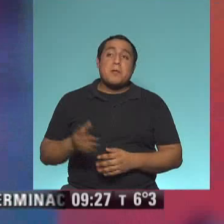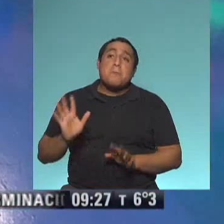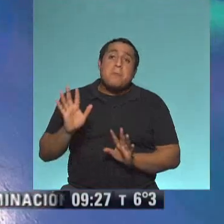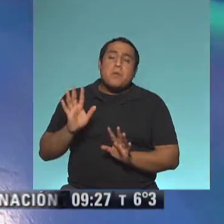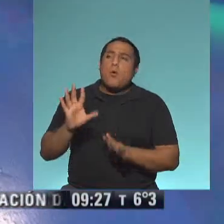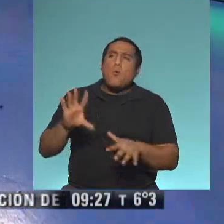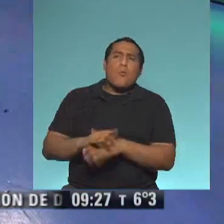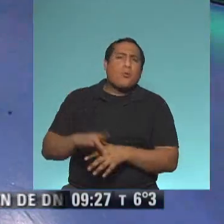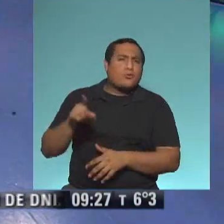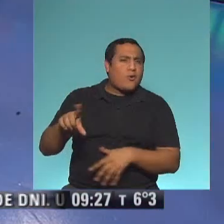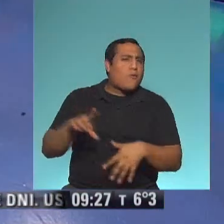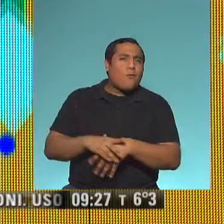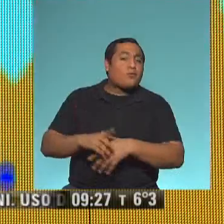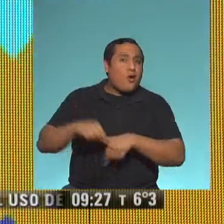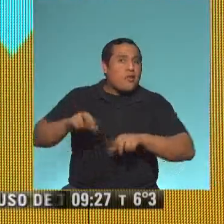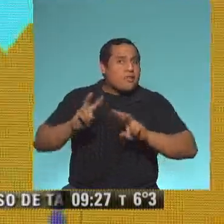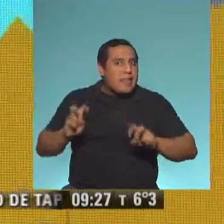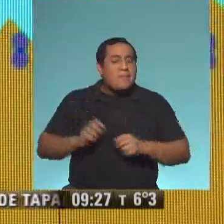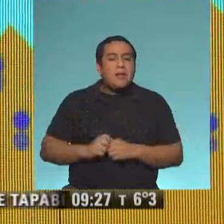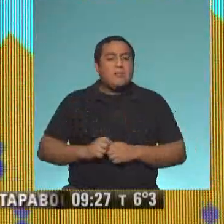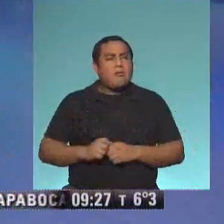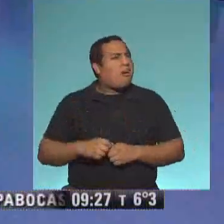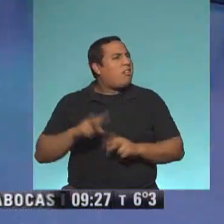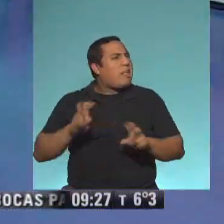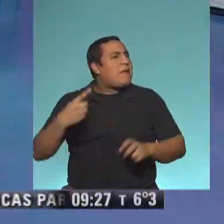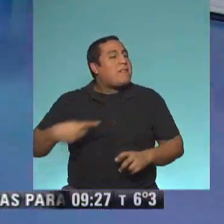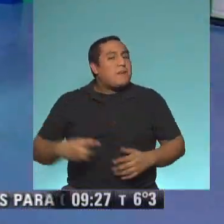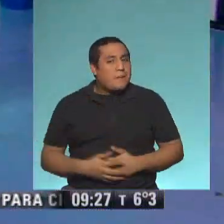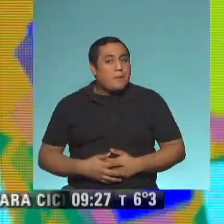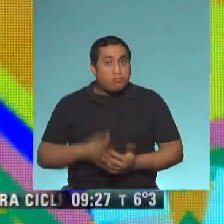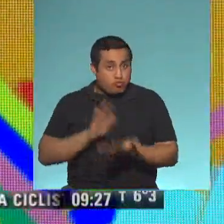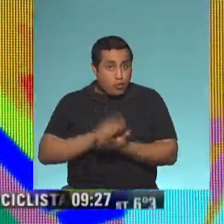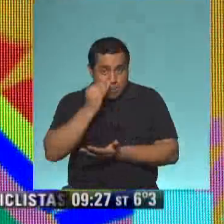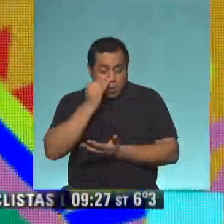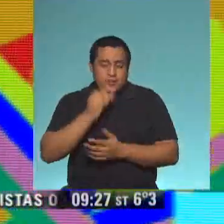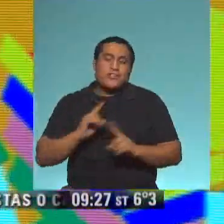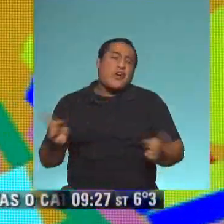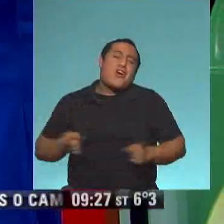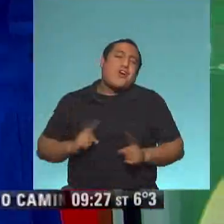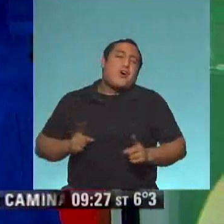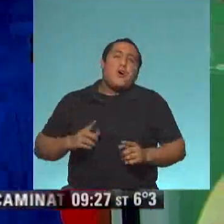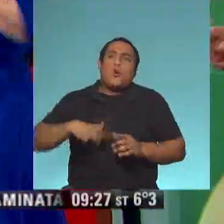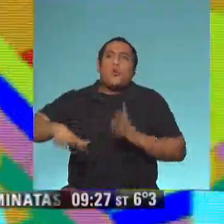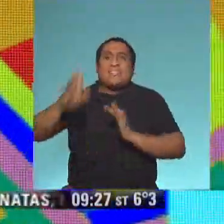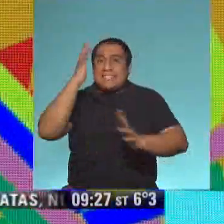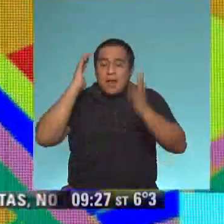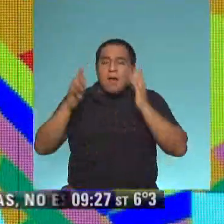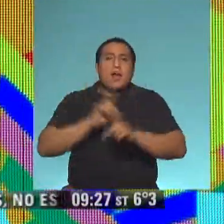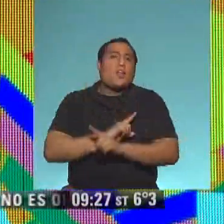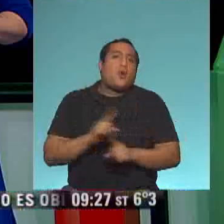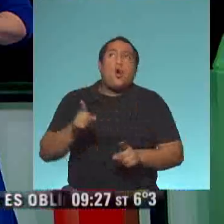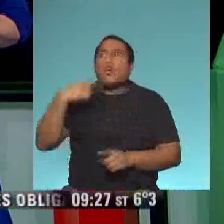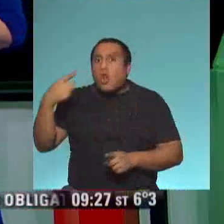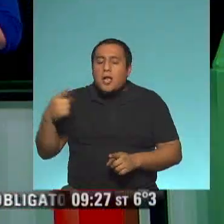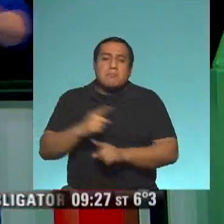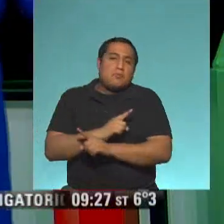dieron pistas del tema que vamos a hablar hoy. ¿De qué vamos a hablar hoy? ¿De monos? No. No. ¿De monos? ¿De selva? De selva. No. Colores.